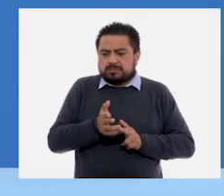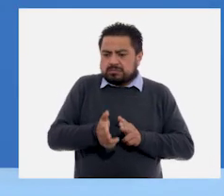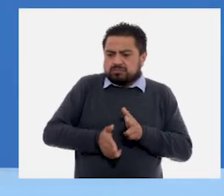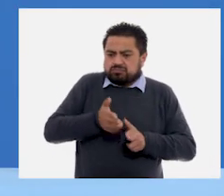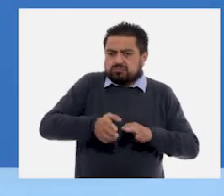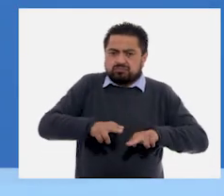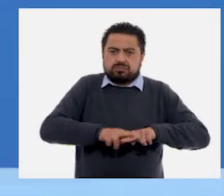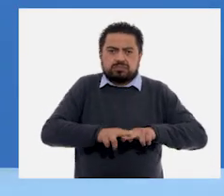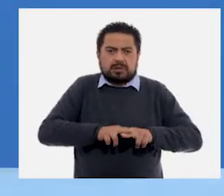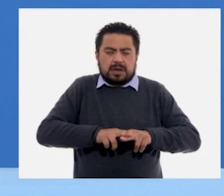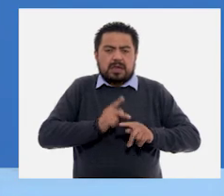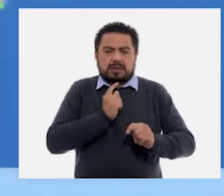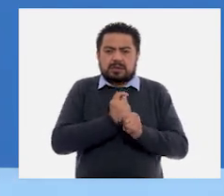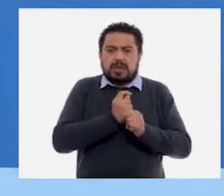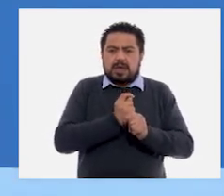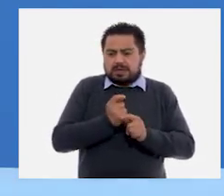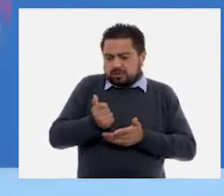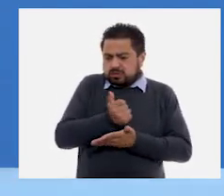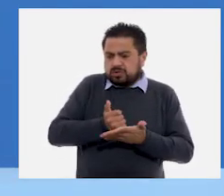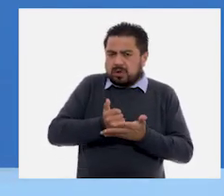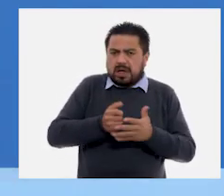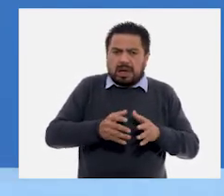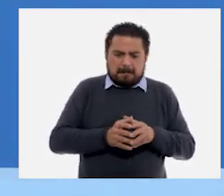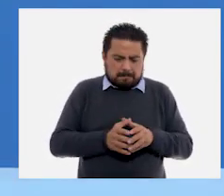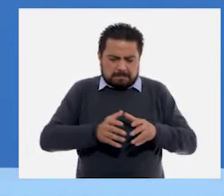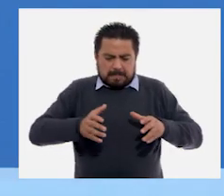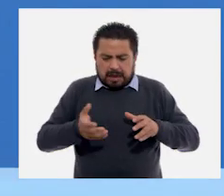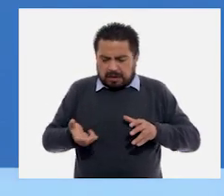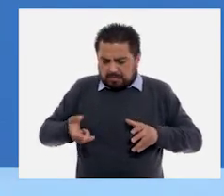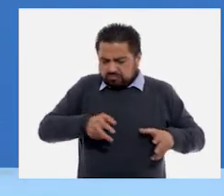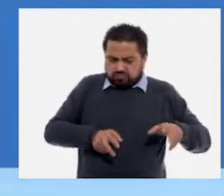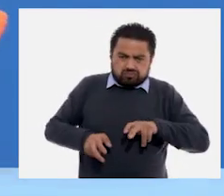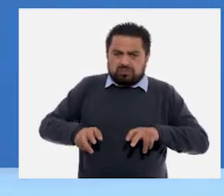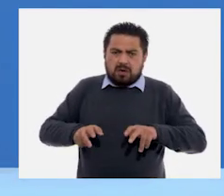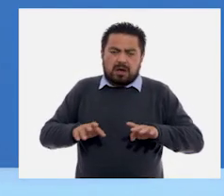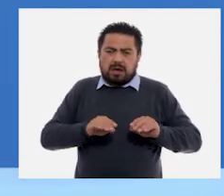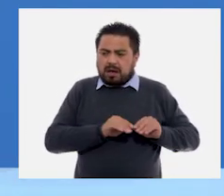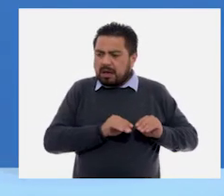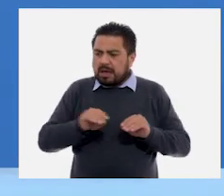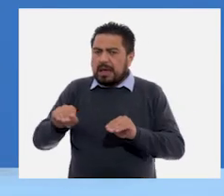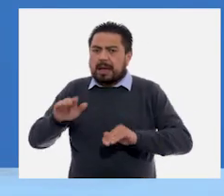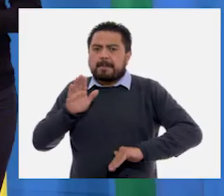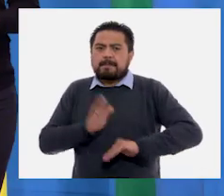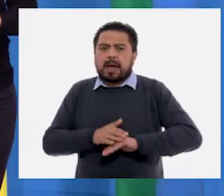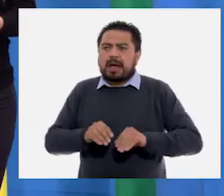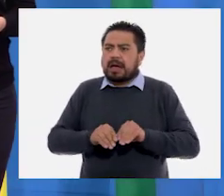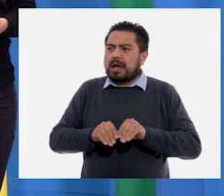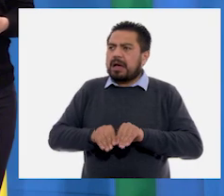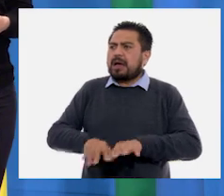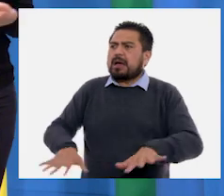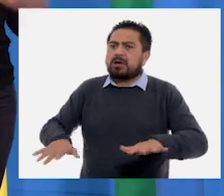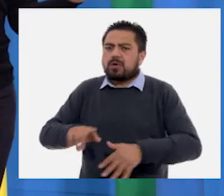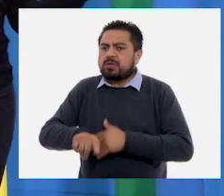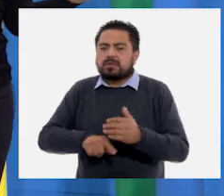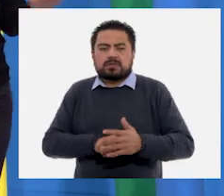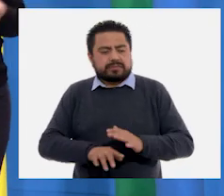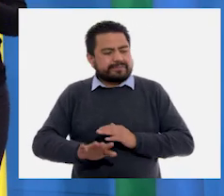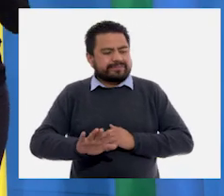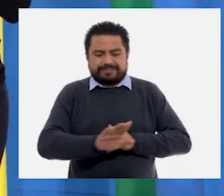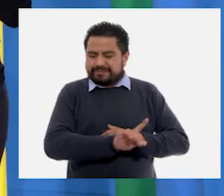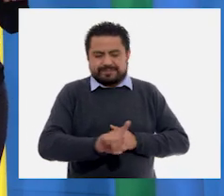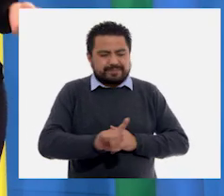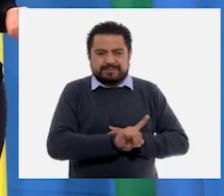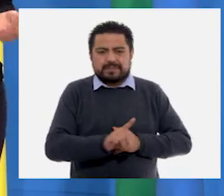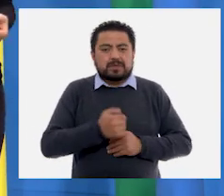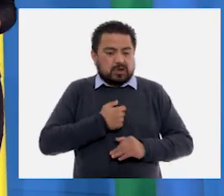ferrocarril transportaba ciudades enteras en sus vagones y llegaba a armarlas a nuevos lugares? No, Ton.